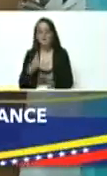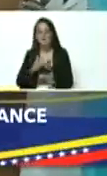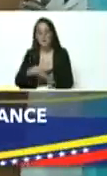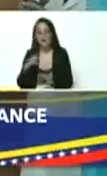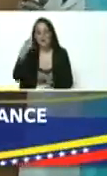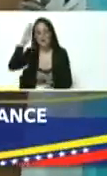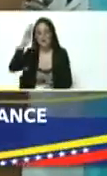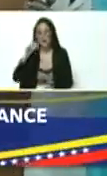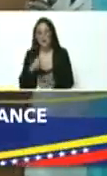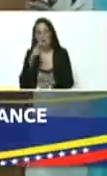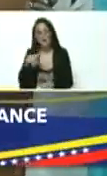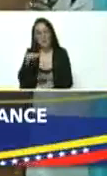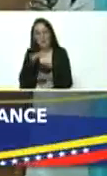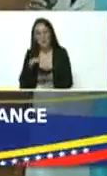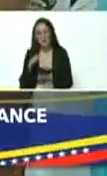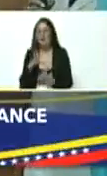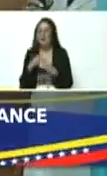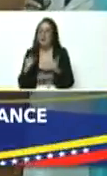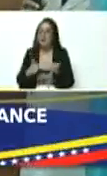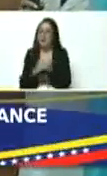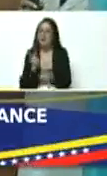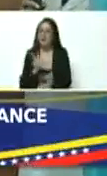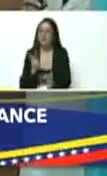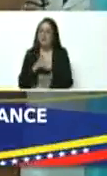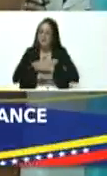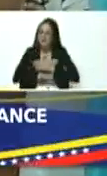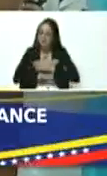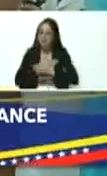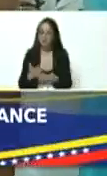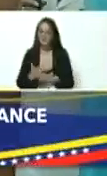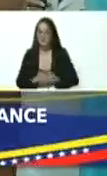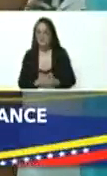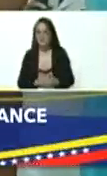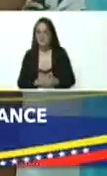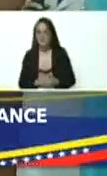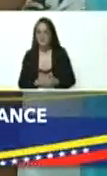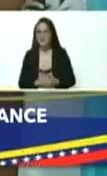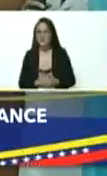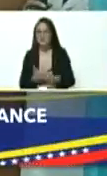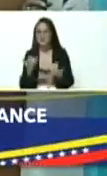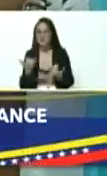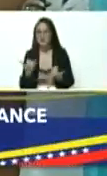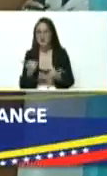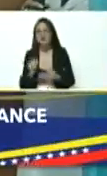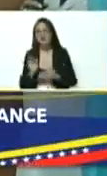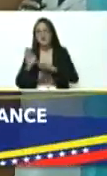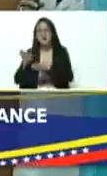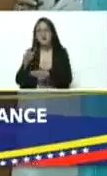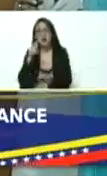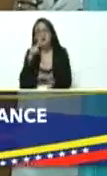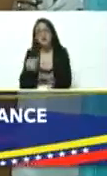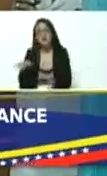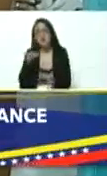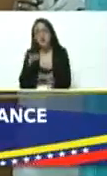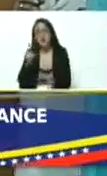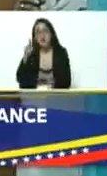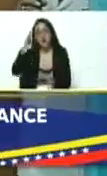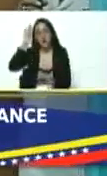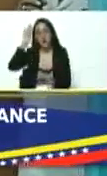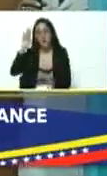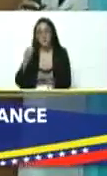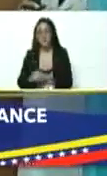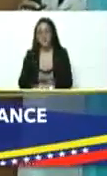Bermúdez, al pueblo de Cuba, todo el apoyo de Venezuela y la solidaridad para ir de inmediato a apoyar al pueblo de Pinar del Río, del